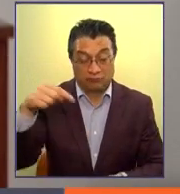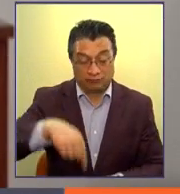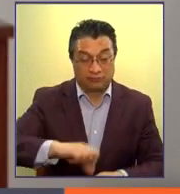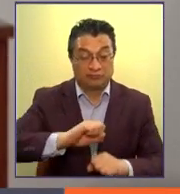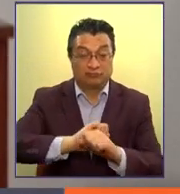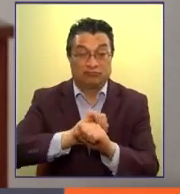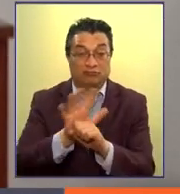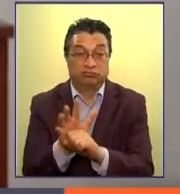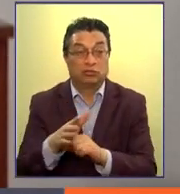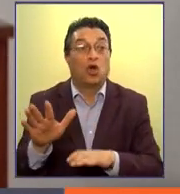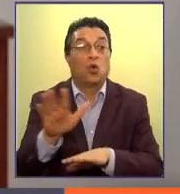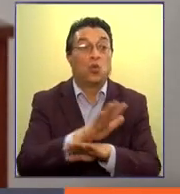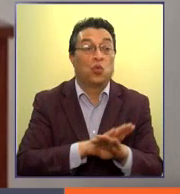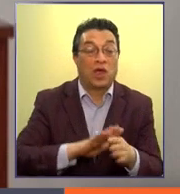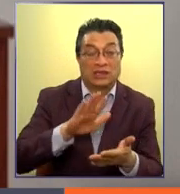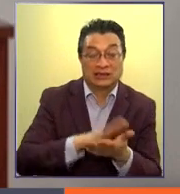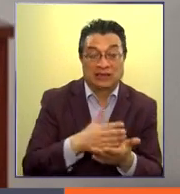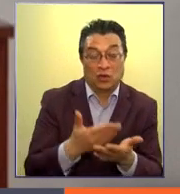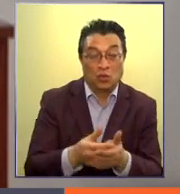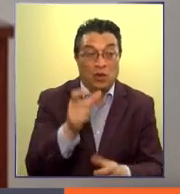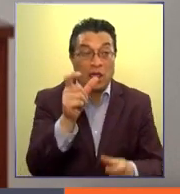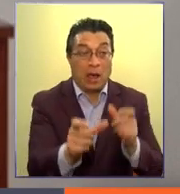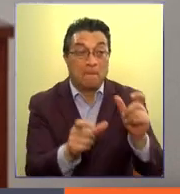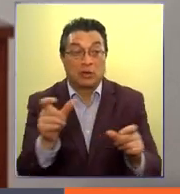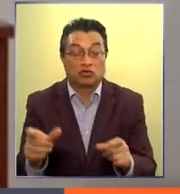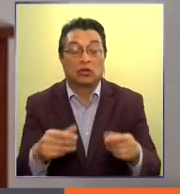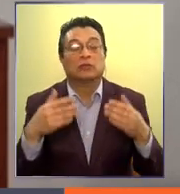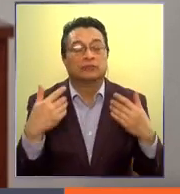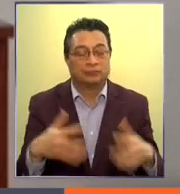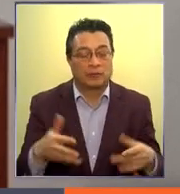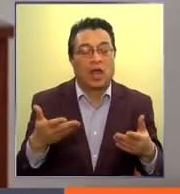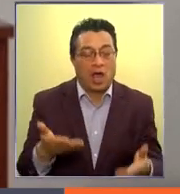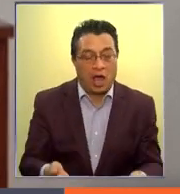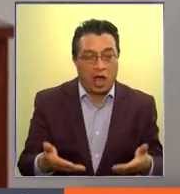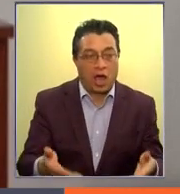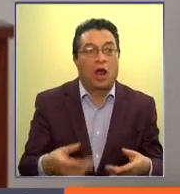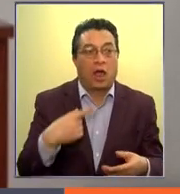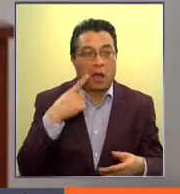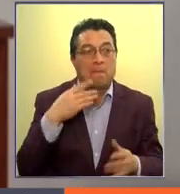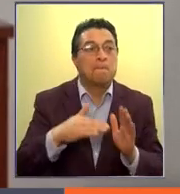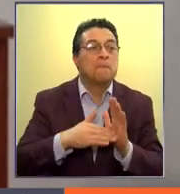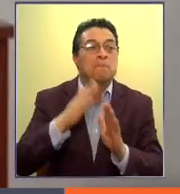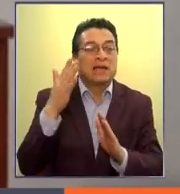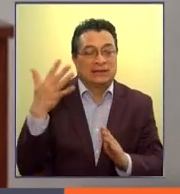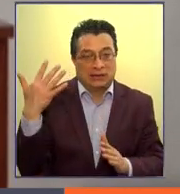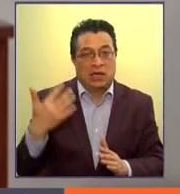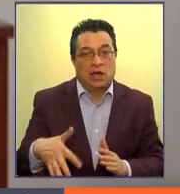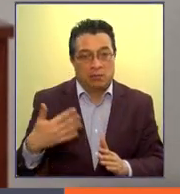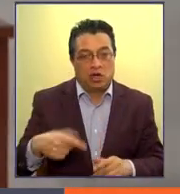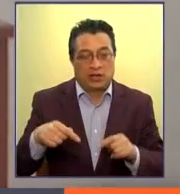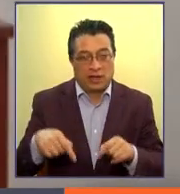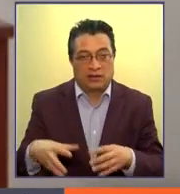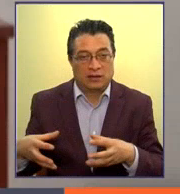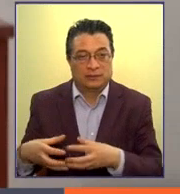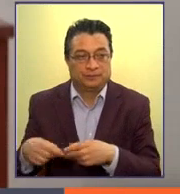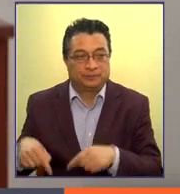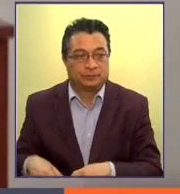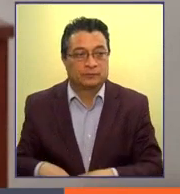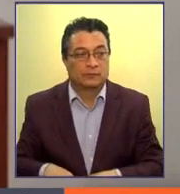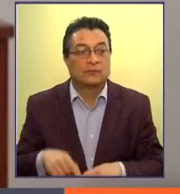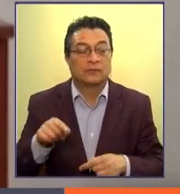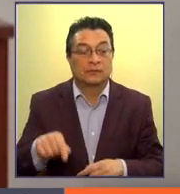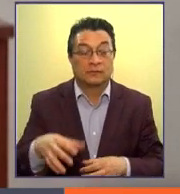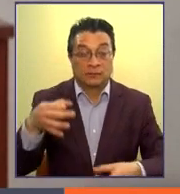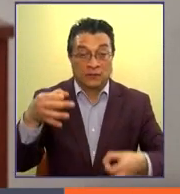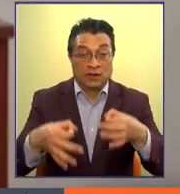el cuidado de la salud de la población se ha convertido en una prioridad del organismo electoral. El